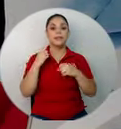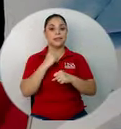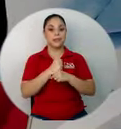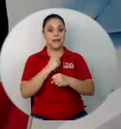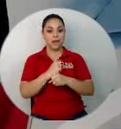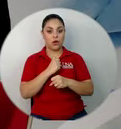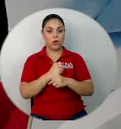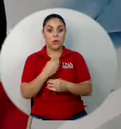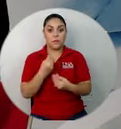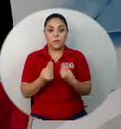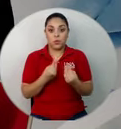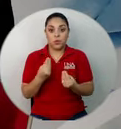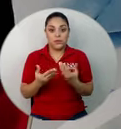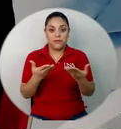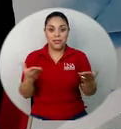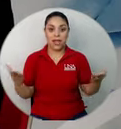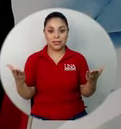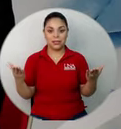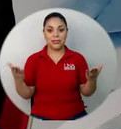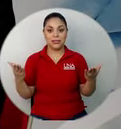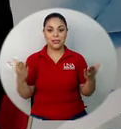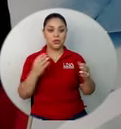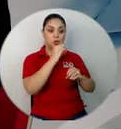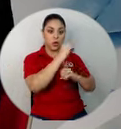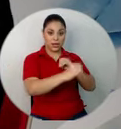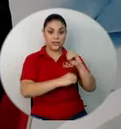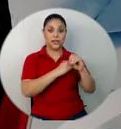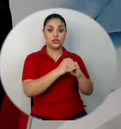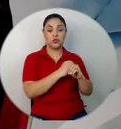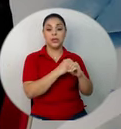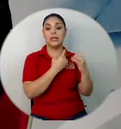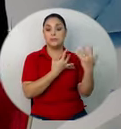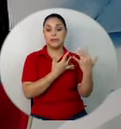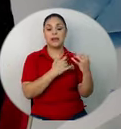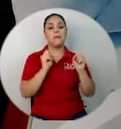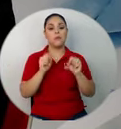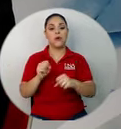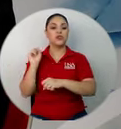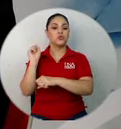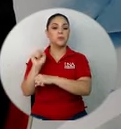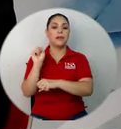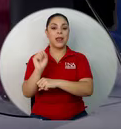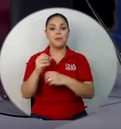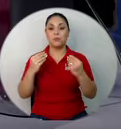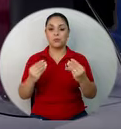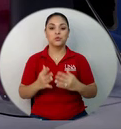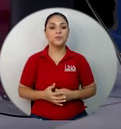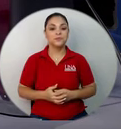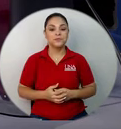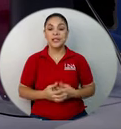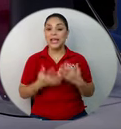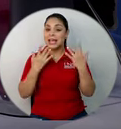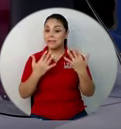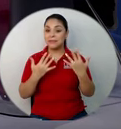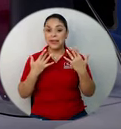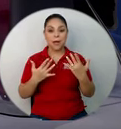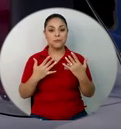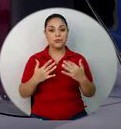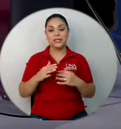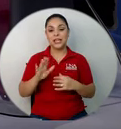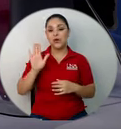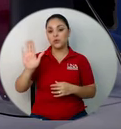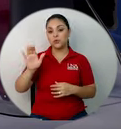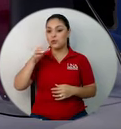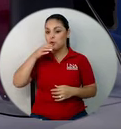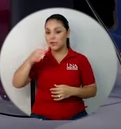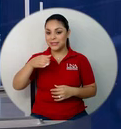esa productividad que la organización espera, pues sencillamente sea superada por mucho. Esperamos que con todos estos consejos suyos